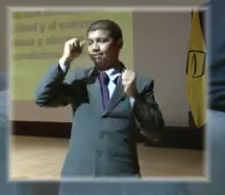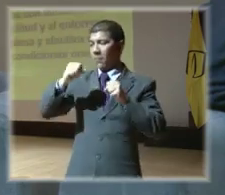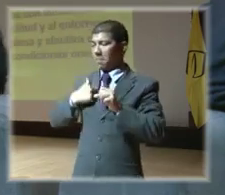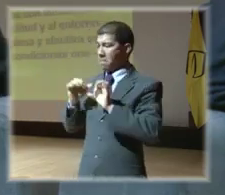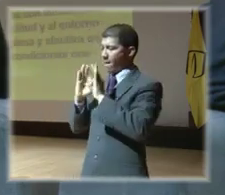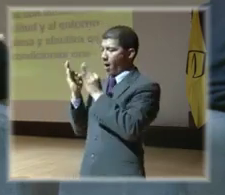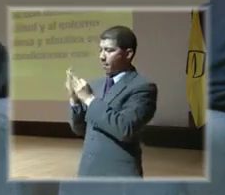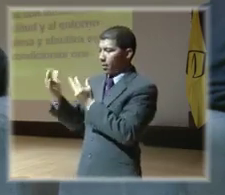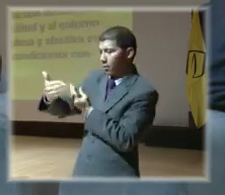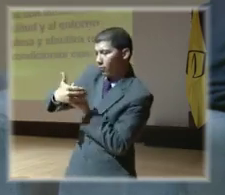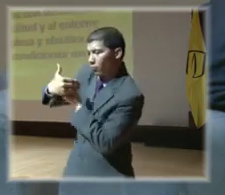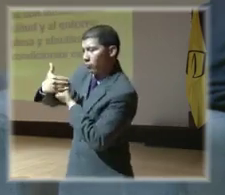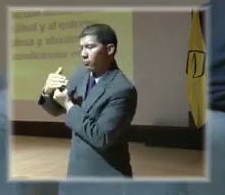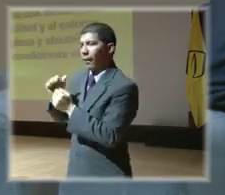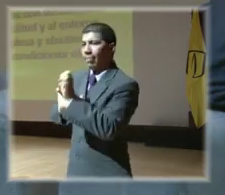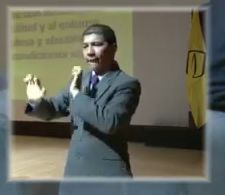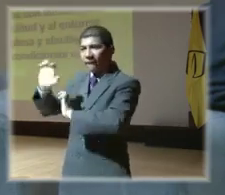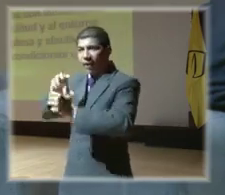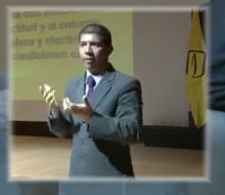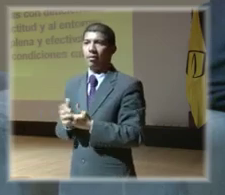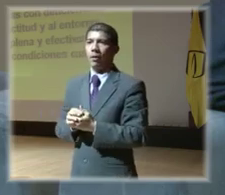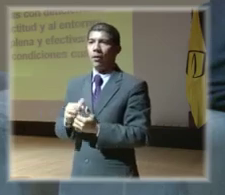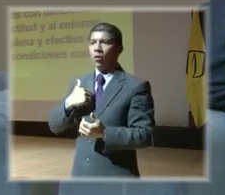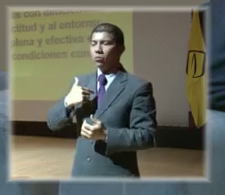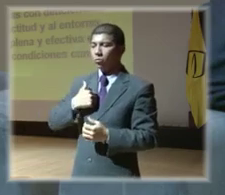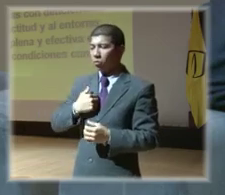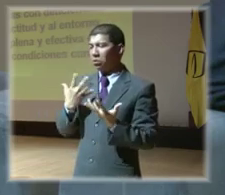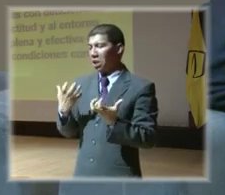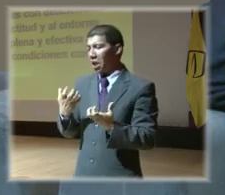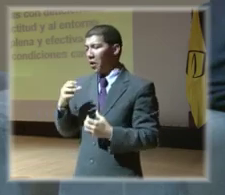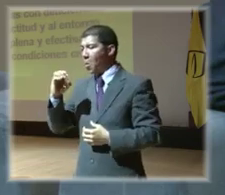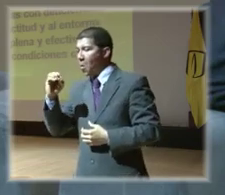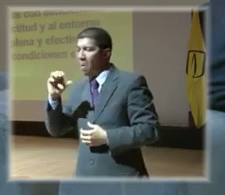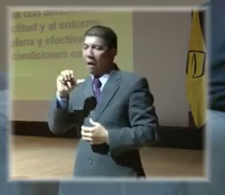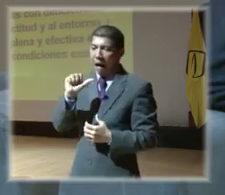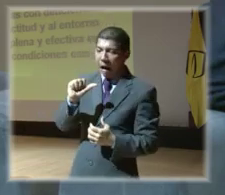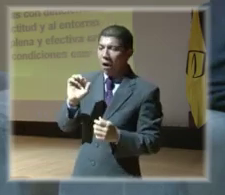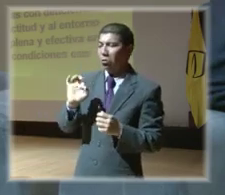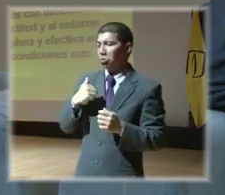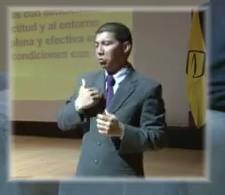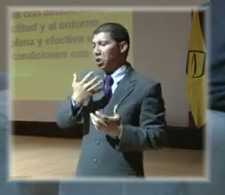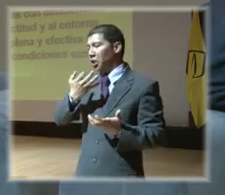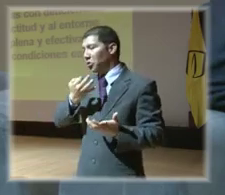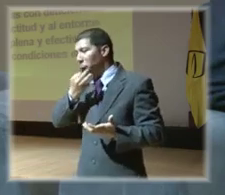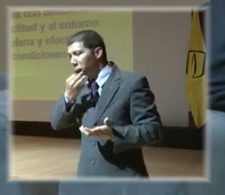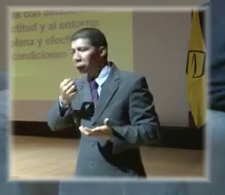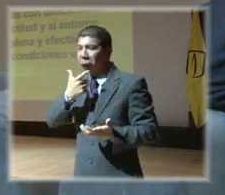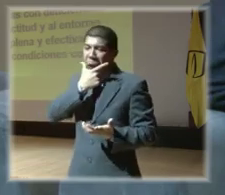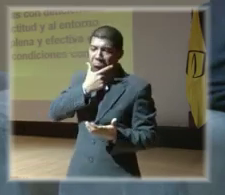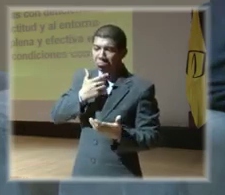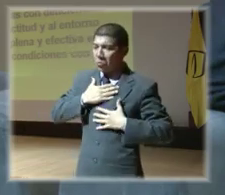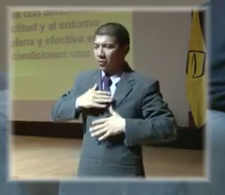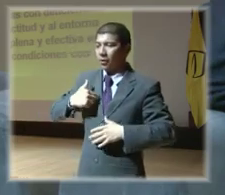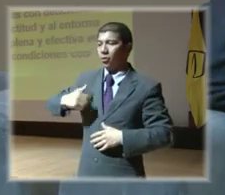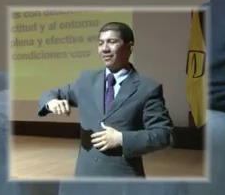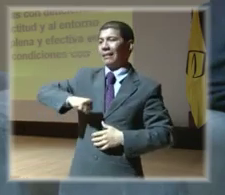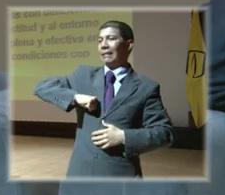los derechos de género, los derechos de migrantes. Y en este punto me parece